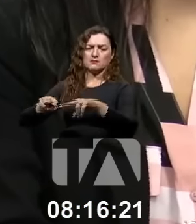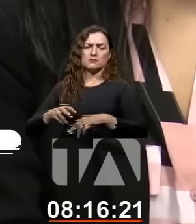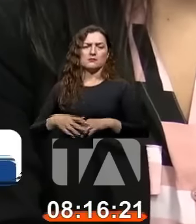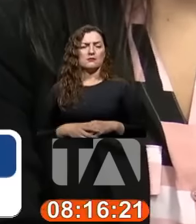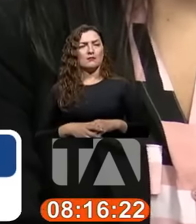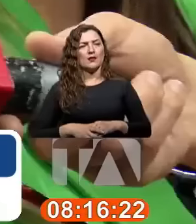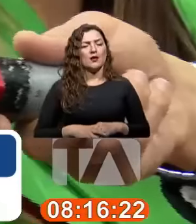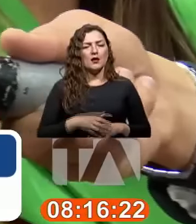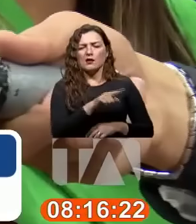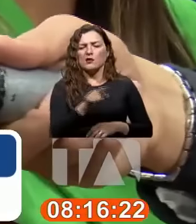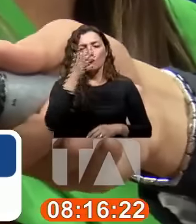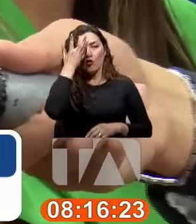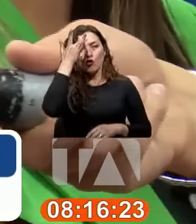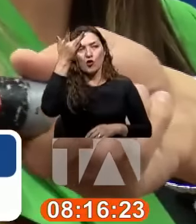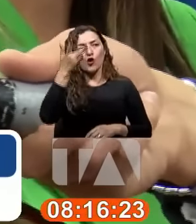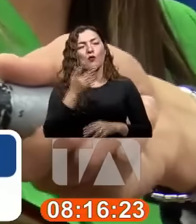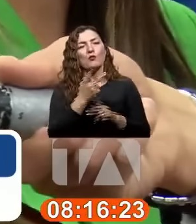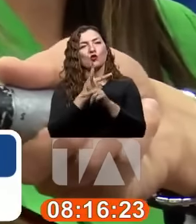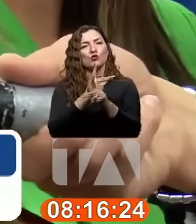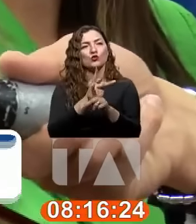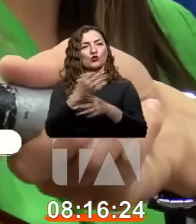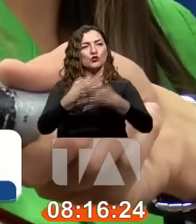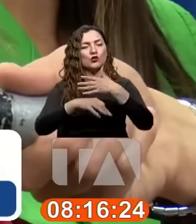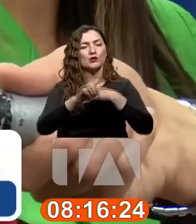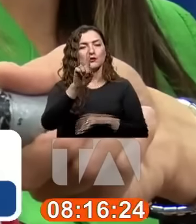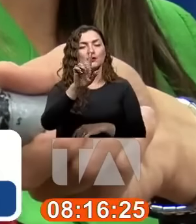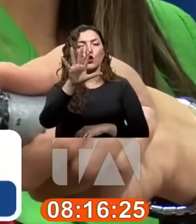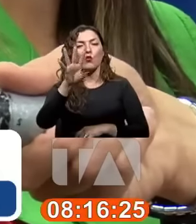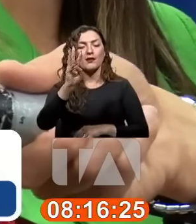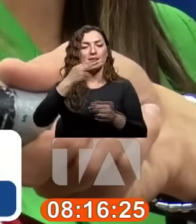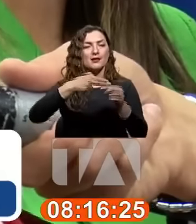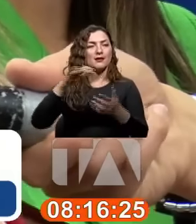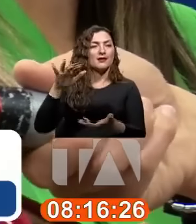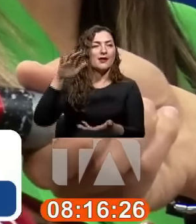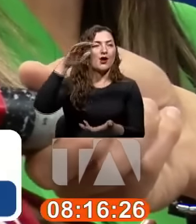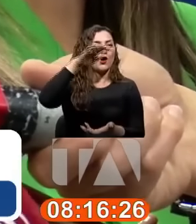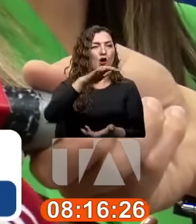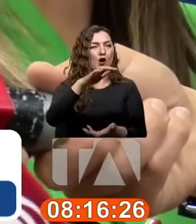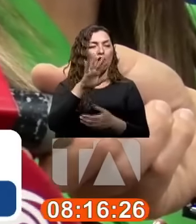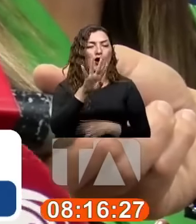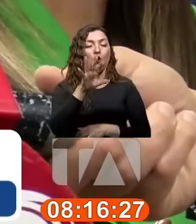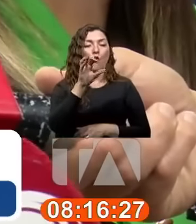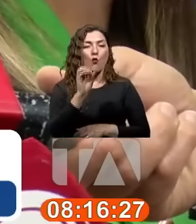los usuarios. Equivale a los 156 galones subsidiados de